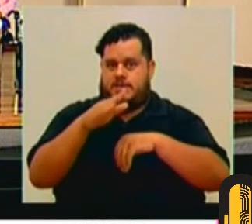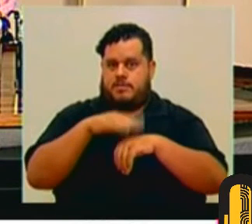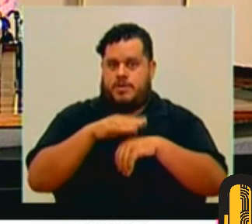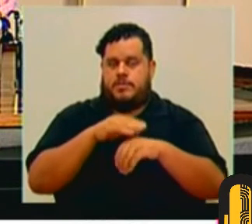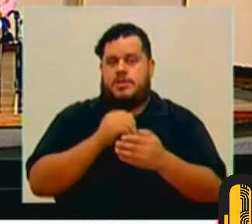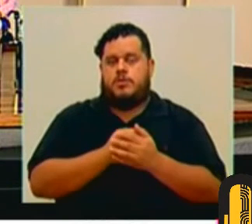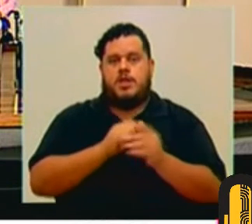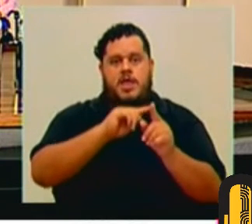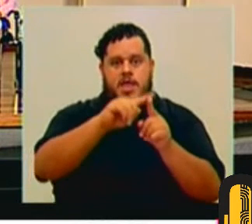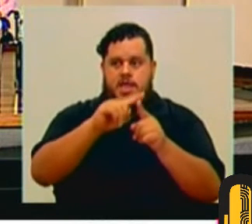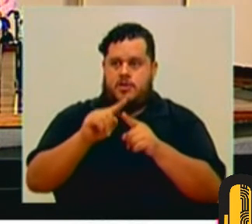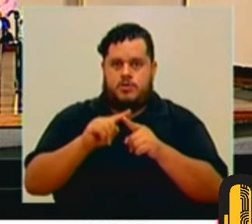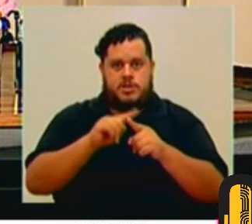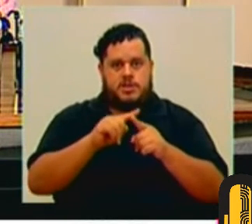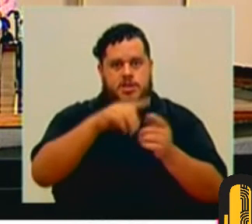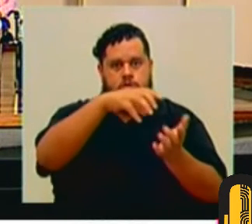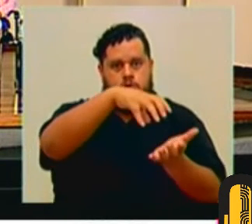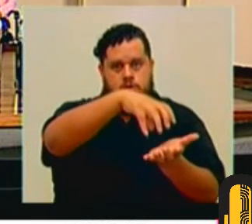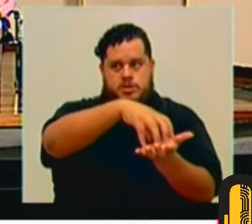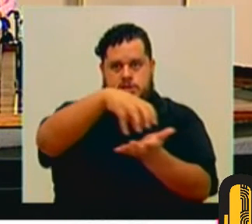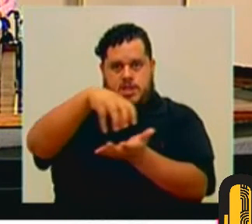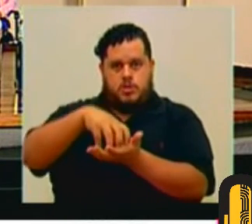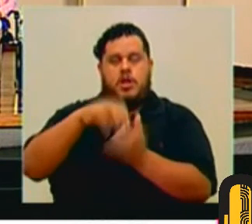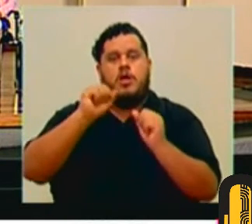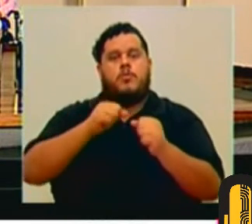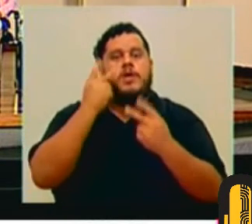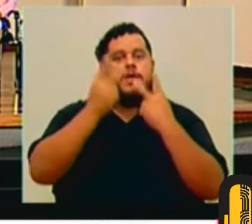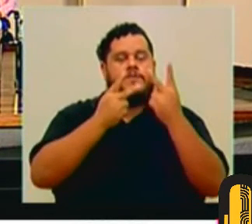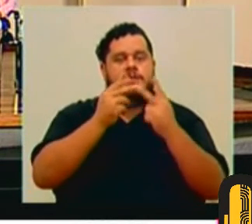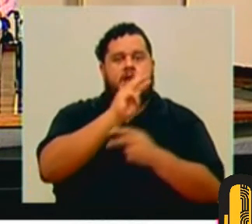en los distintos cantones, puede visitar el sitio